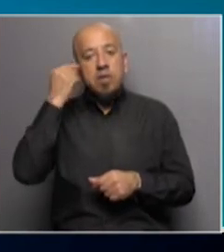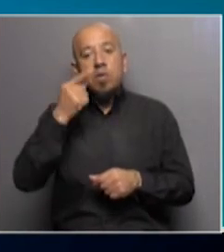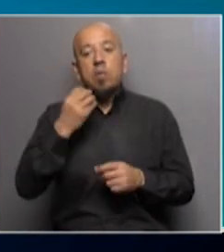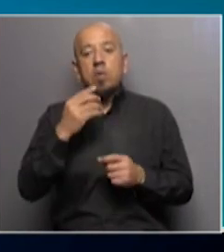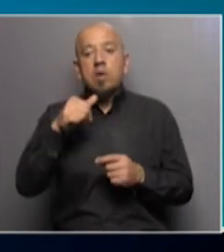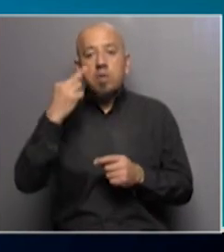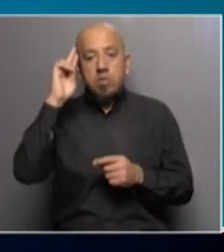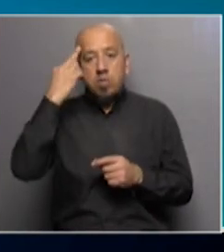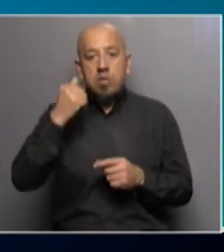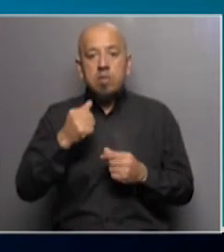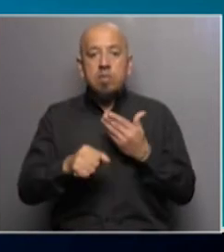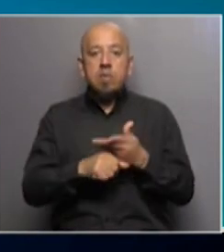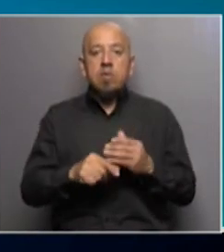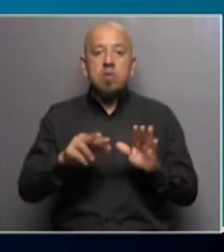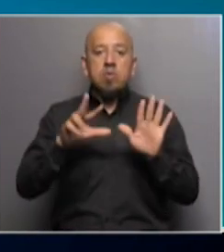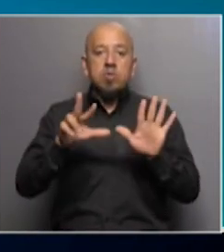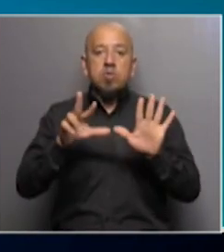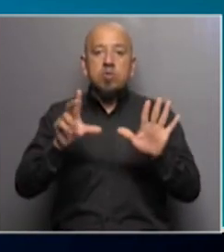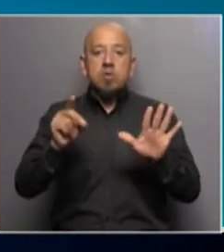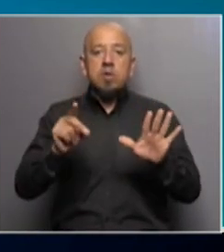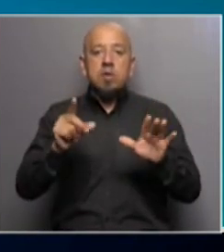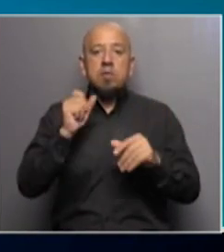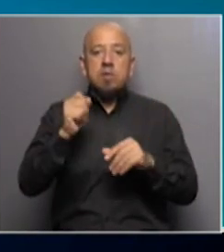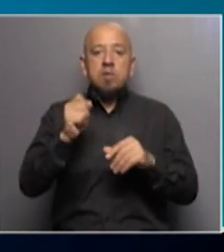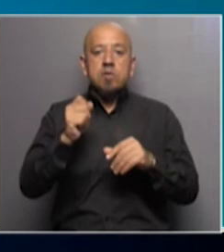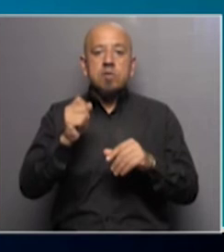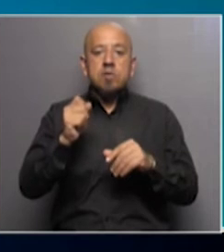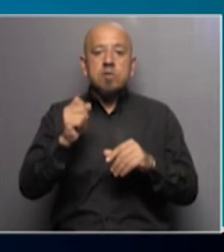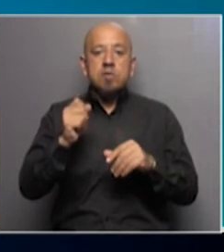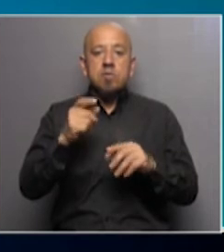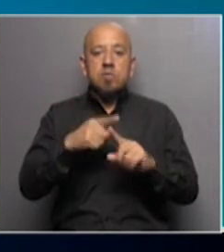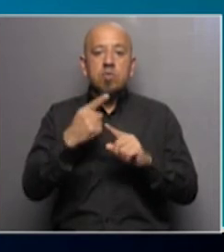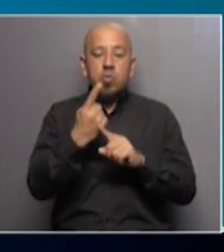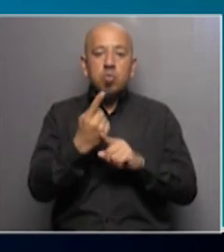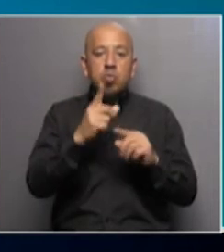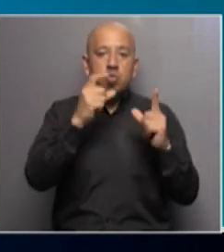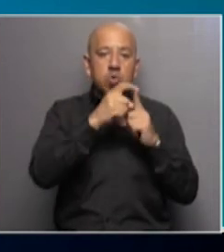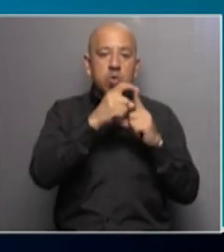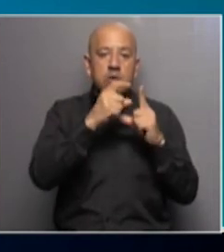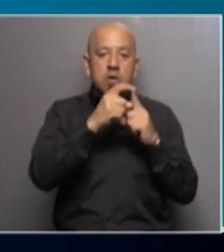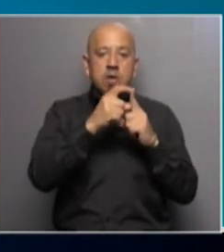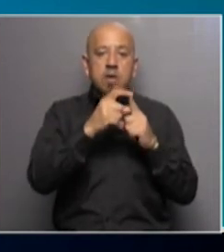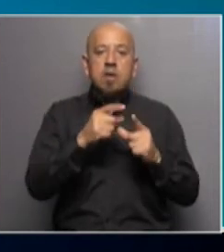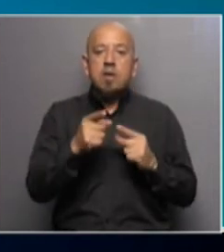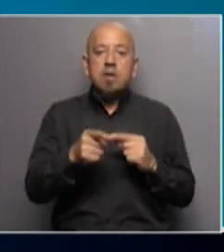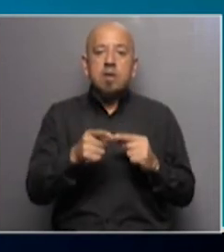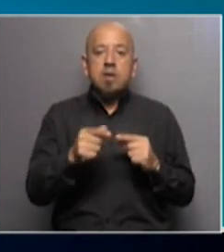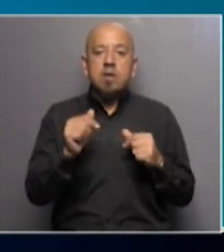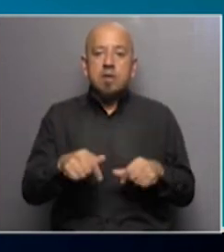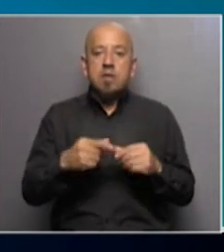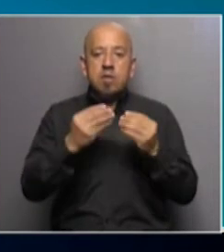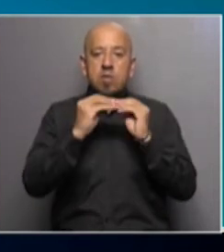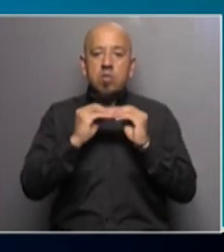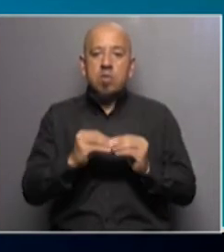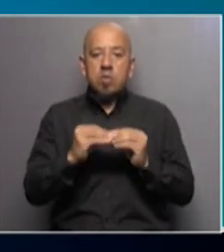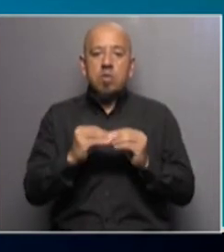acá en Uruguay estaban pidiendo 880 pesos argentinos por cada dólar. sea que eso no era un cálculo que